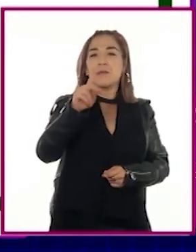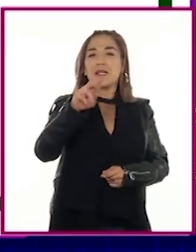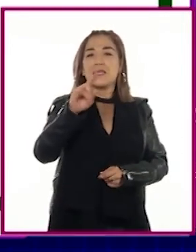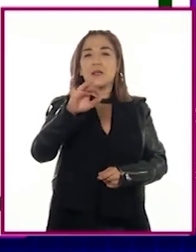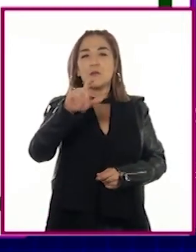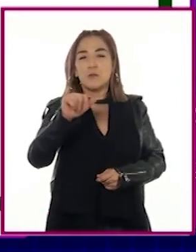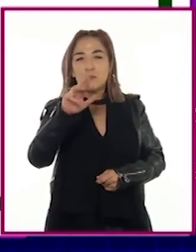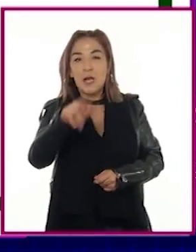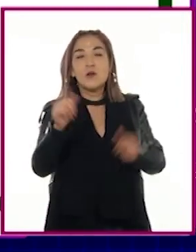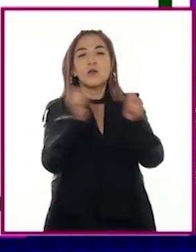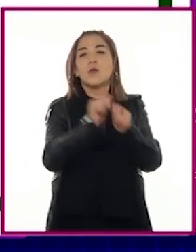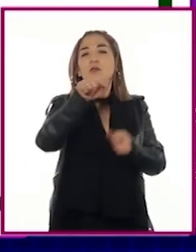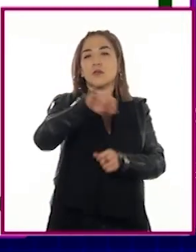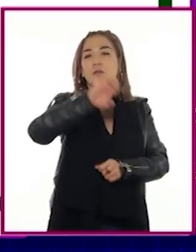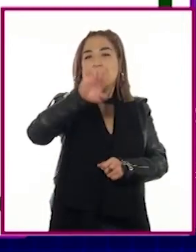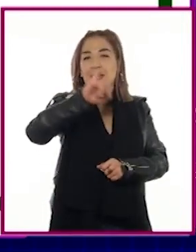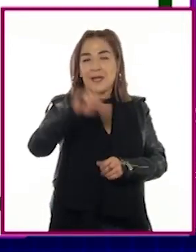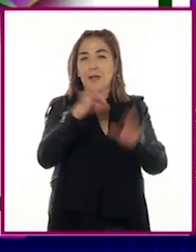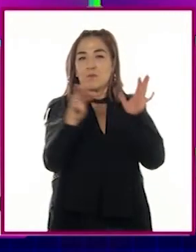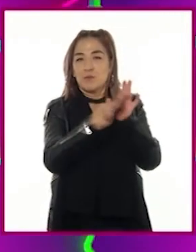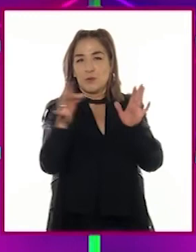respecto al eje de simetría.